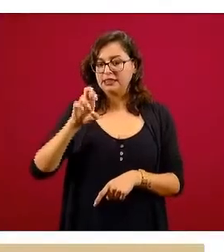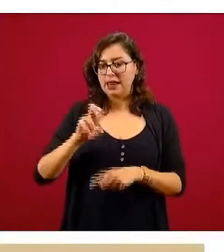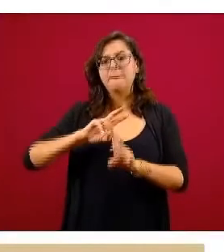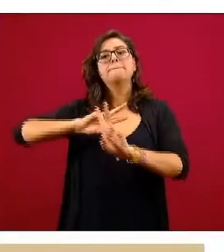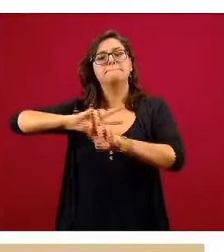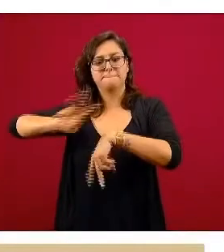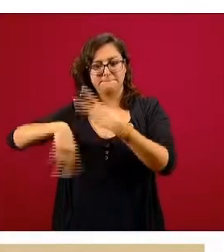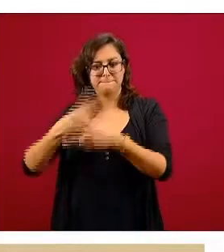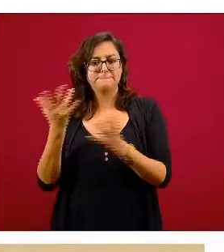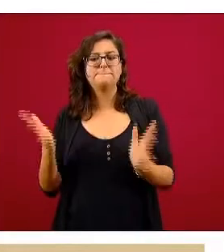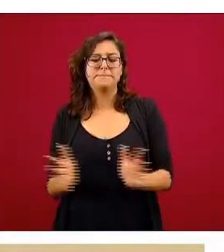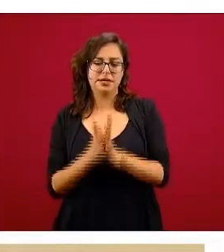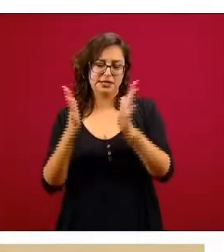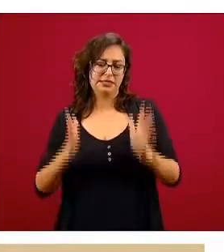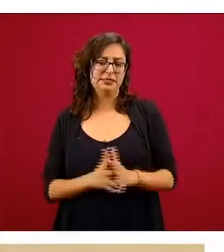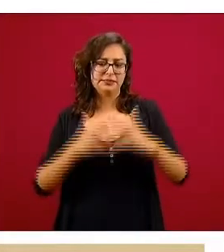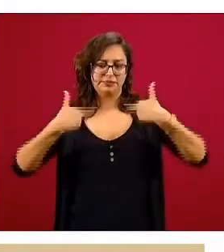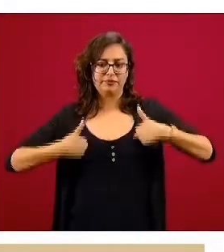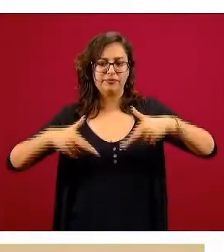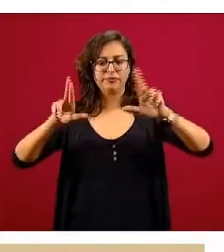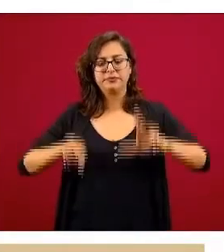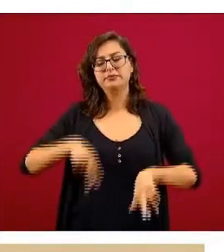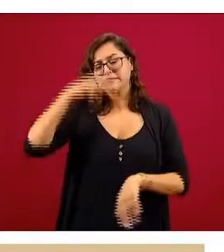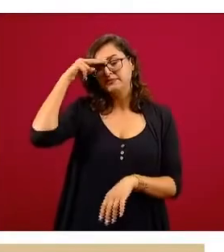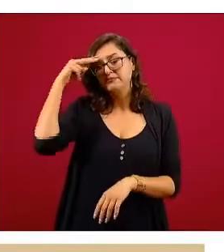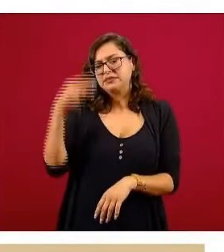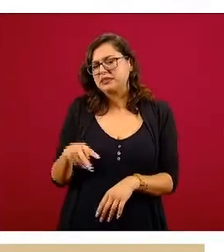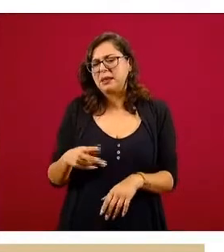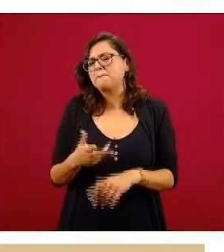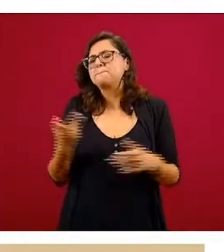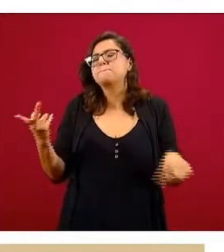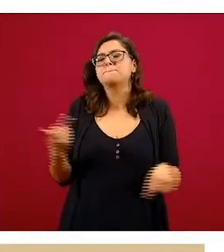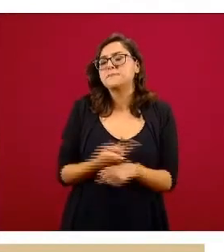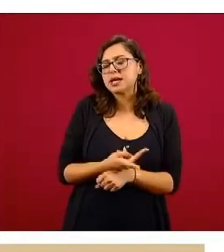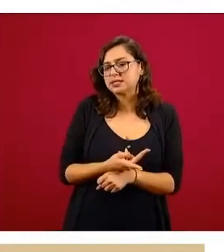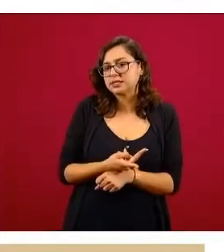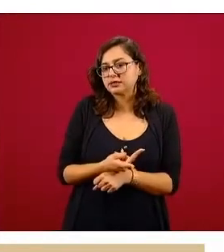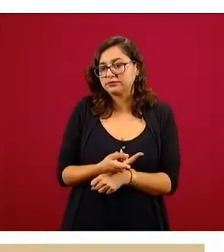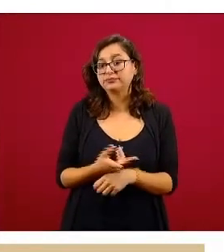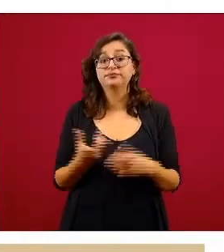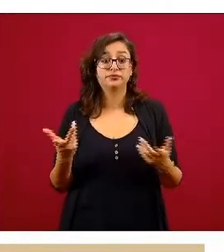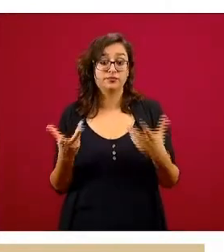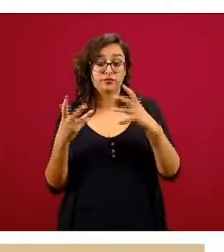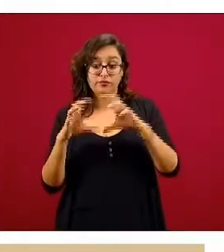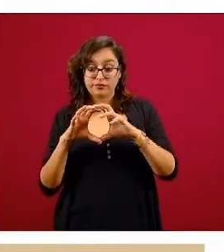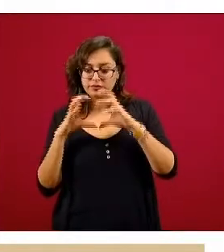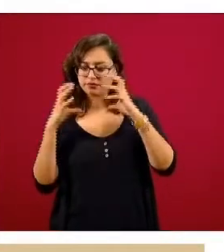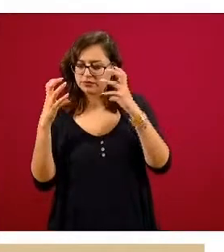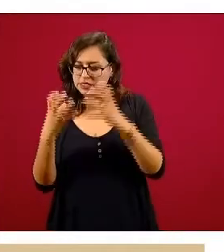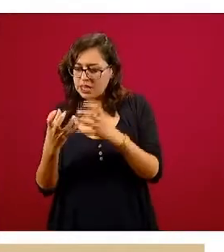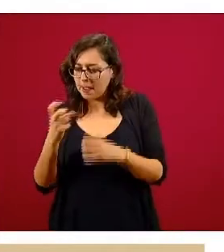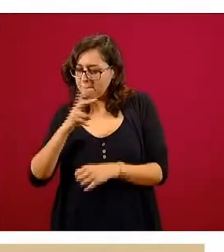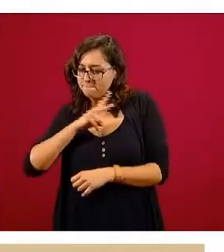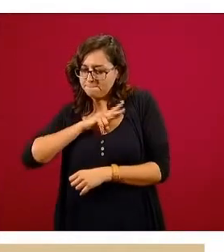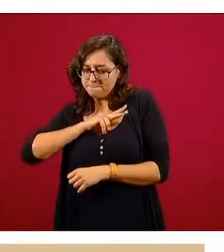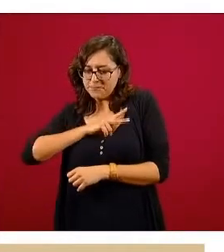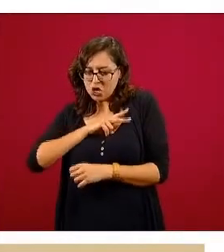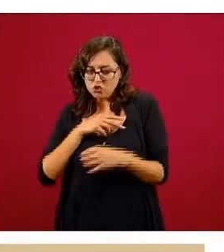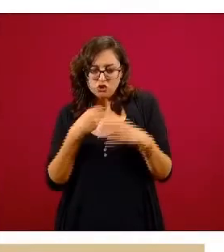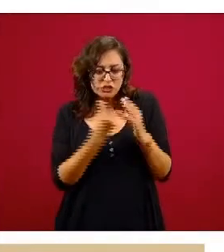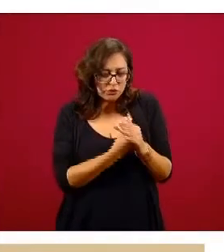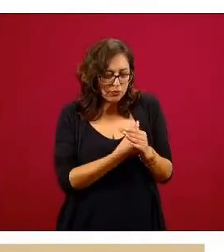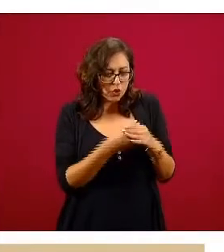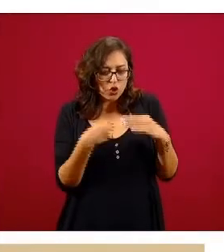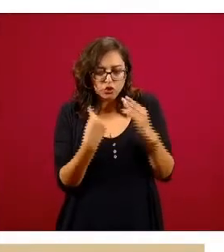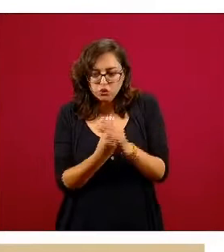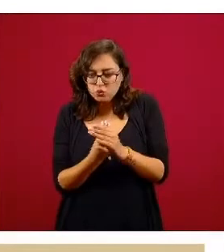esta reunión representando a México, y lo que se hace ahí es que se identifica las cepas de virus o los tipos y